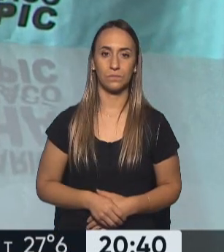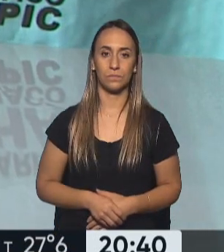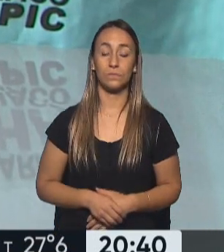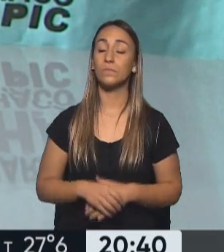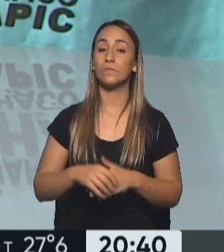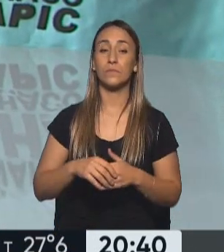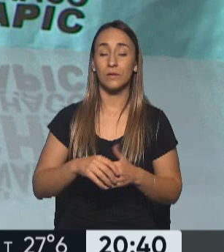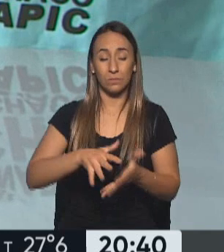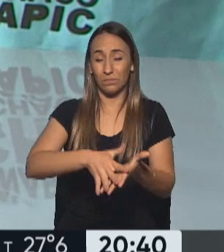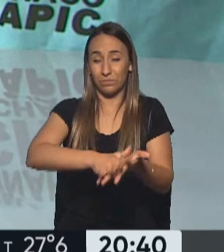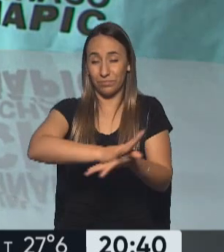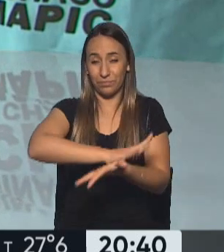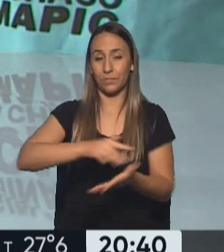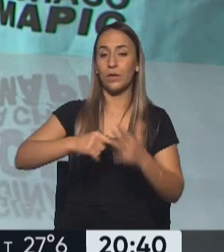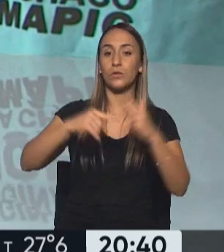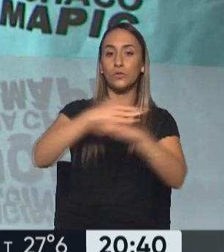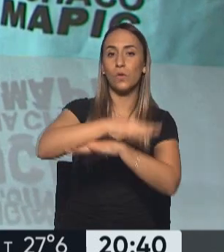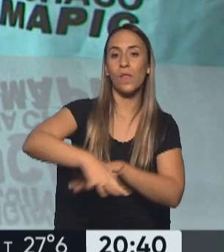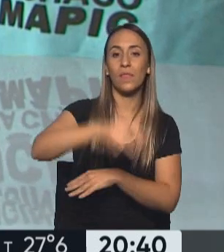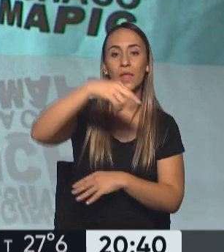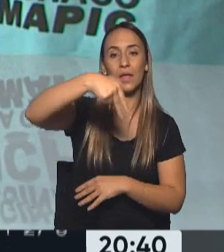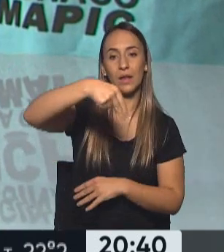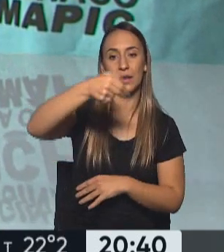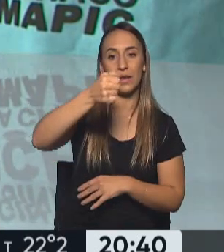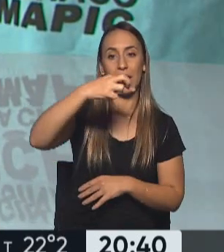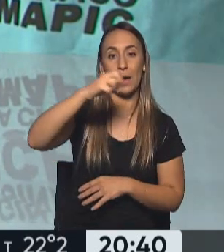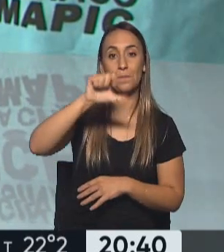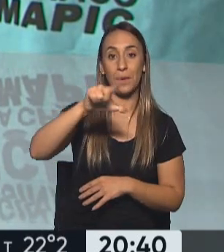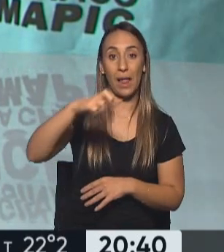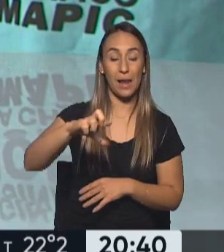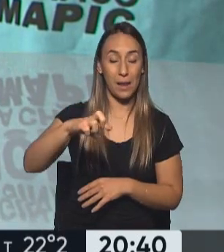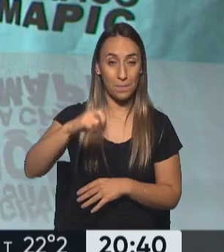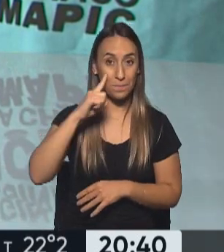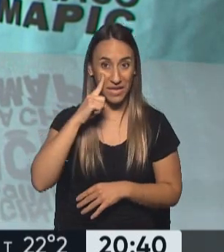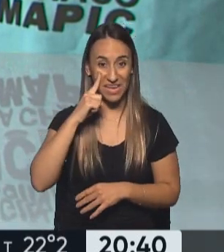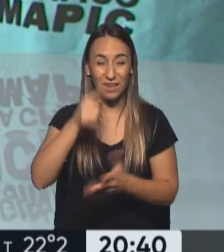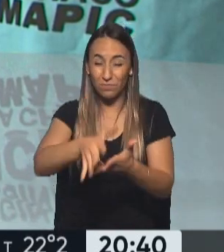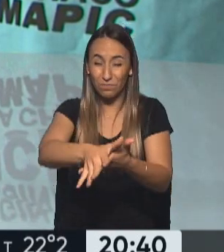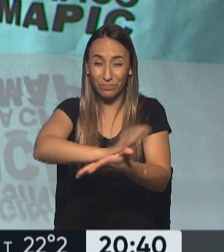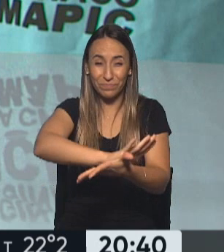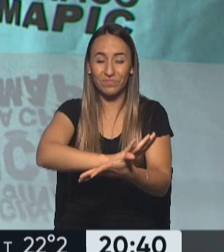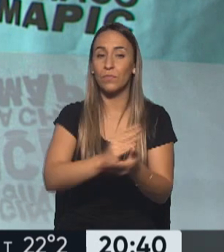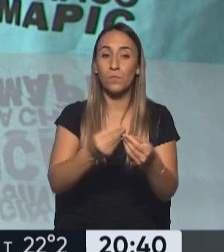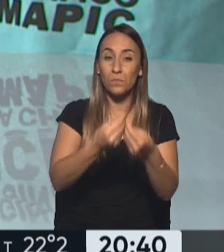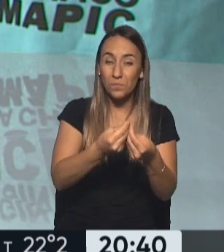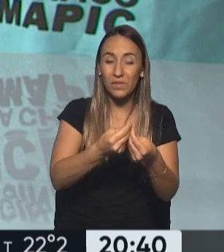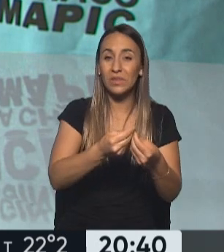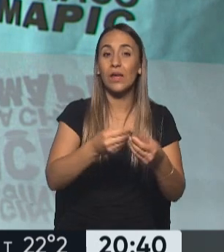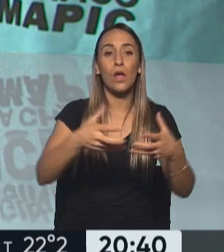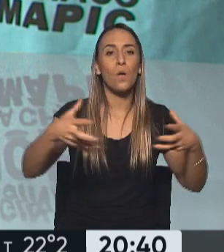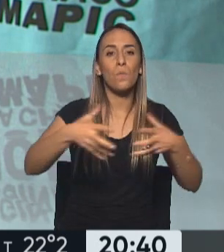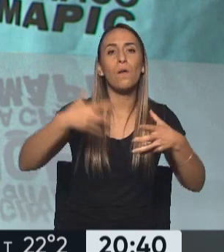Masacre de Napalpí comenzó en Chaco, un histórico juicio por la masacre de cientos de miembros de